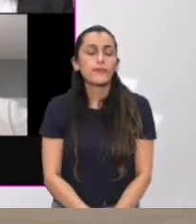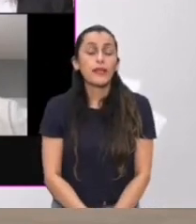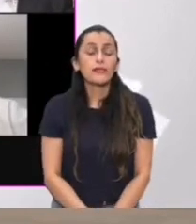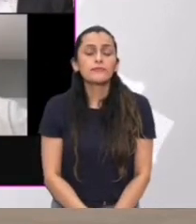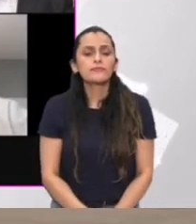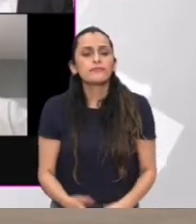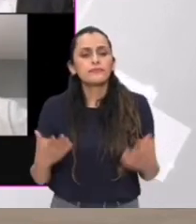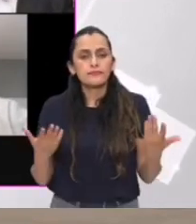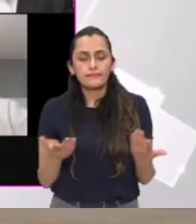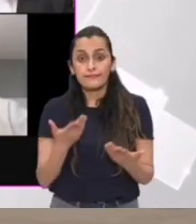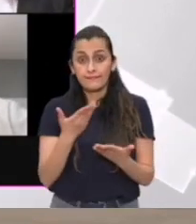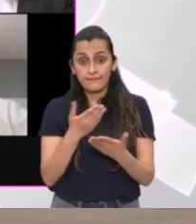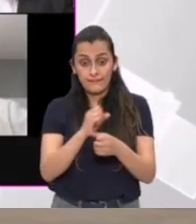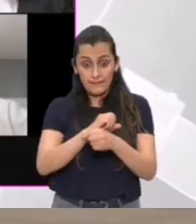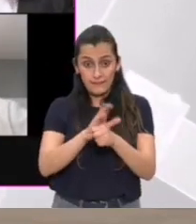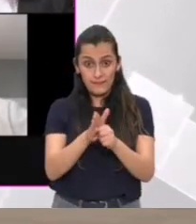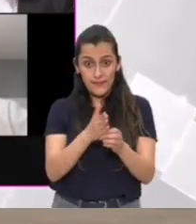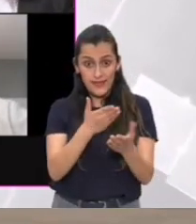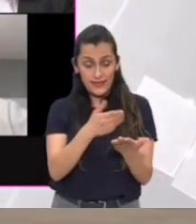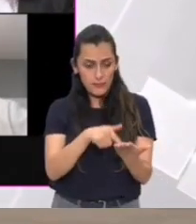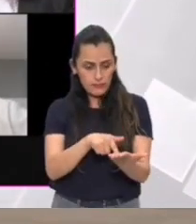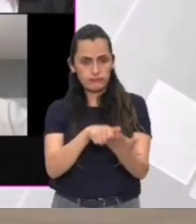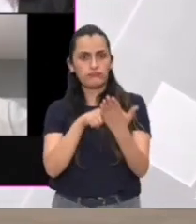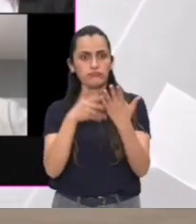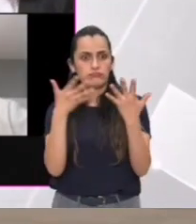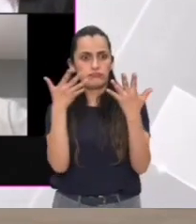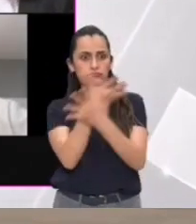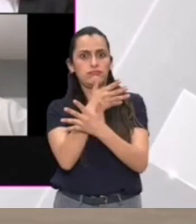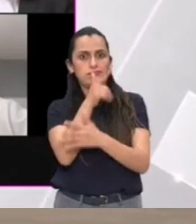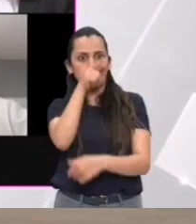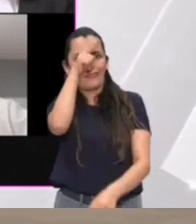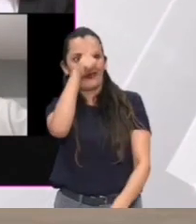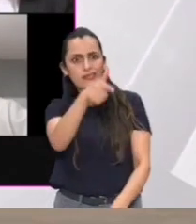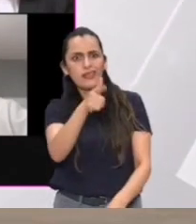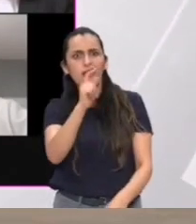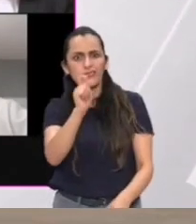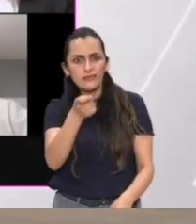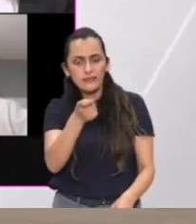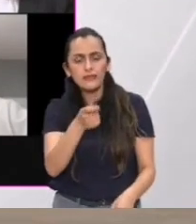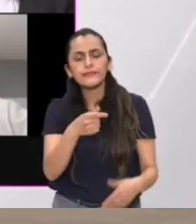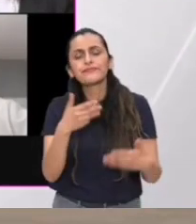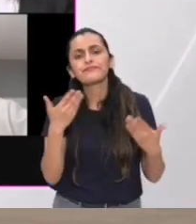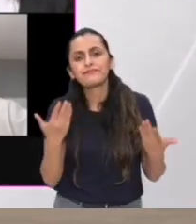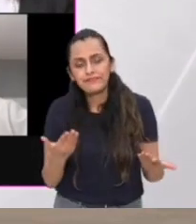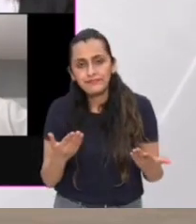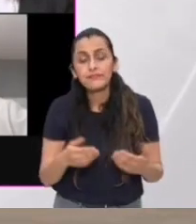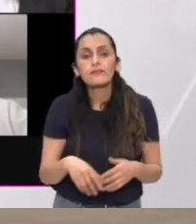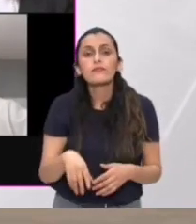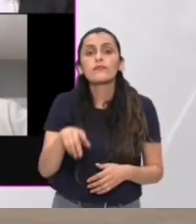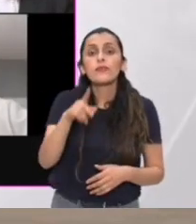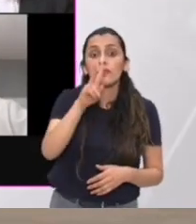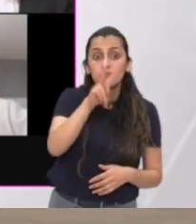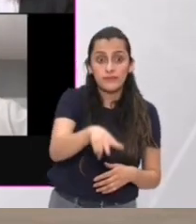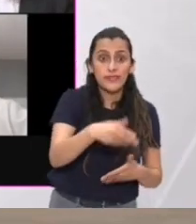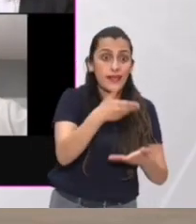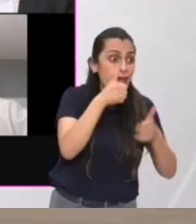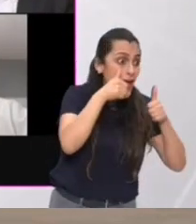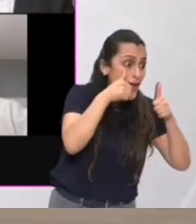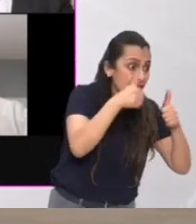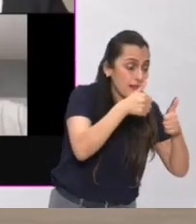Lo que nos vino a develar esta pandemia a todos es que el sistema tradicional, donde atención pública y privada no